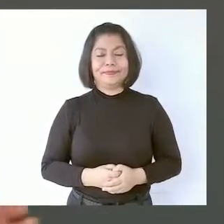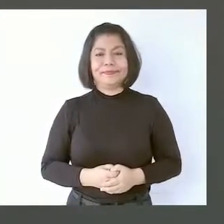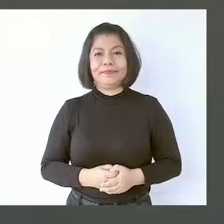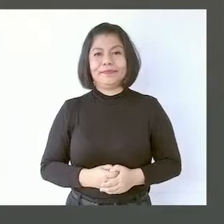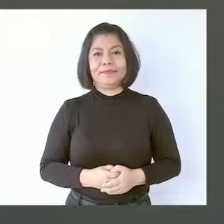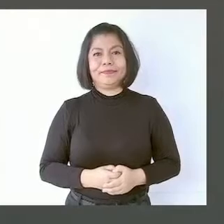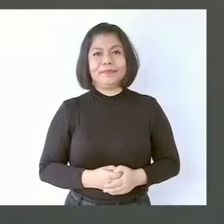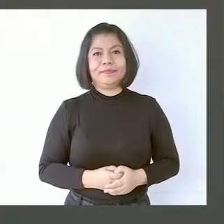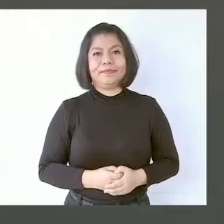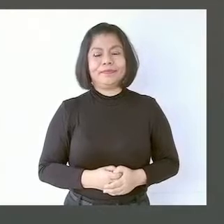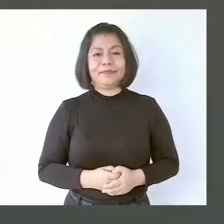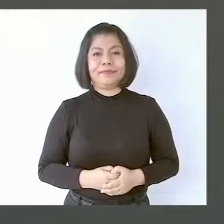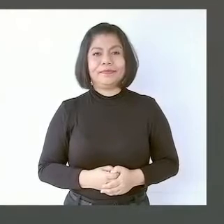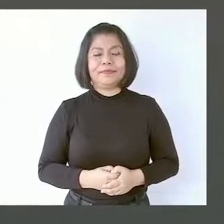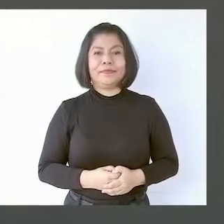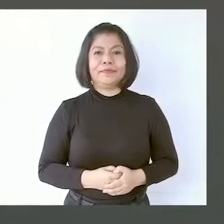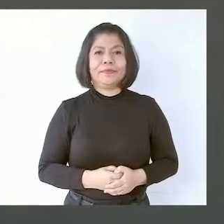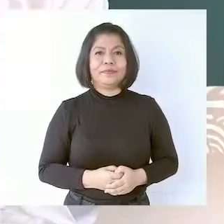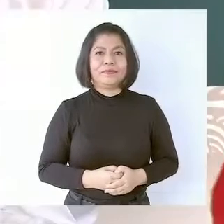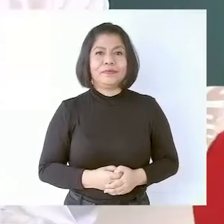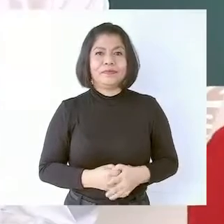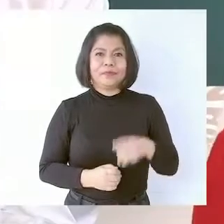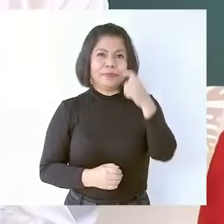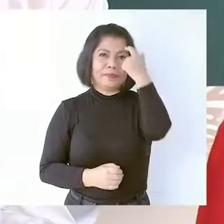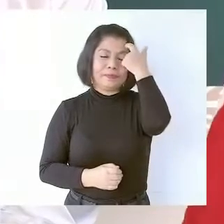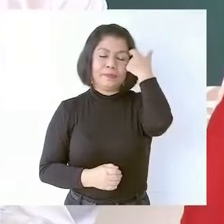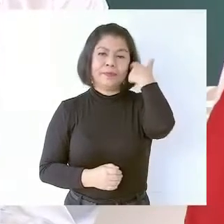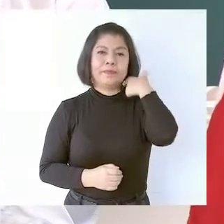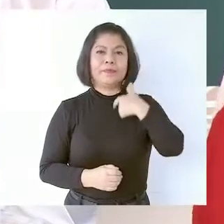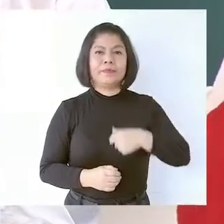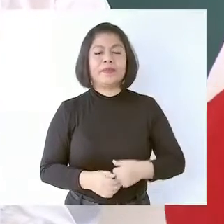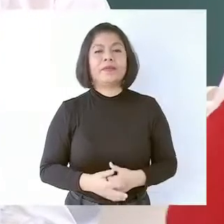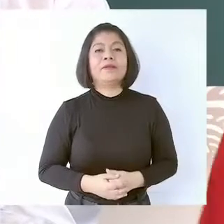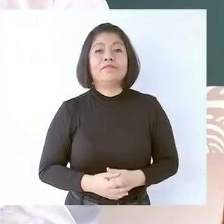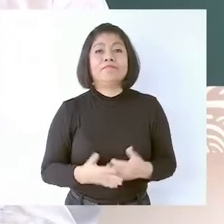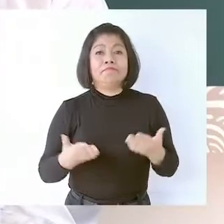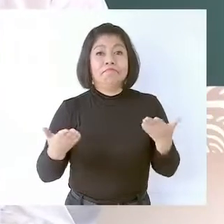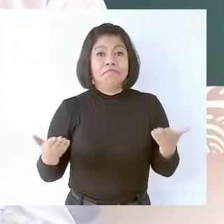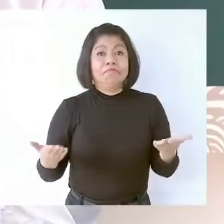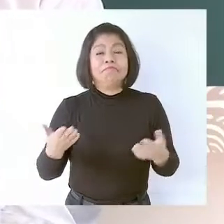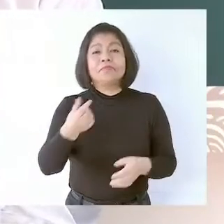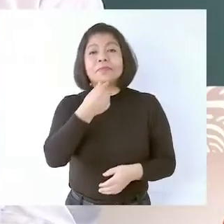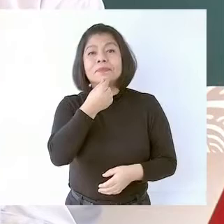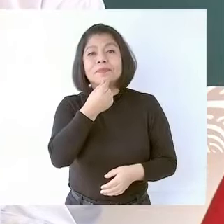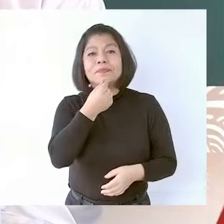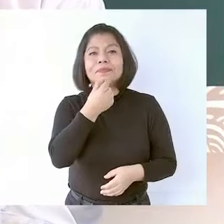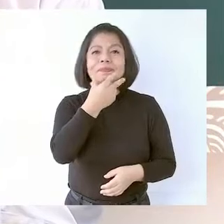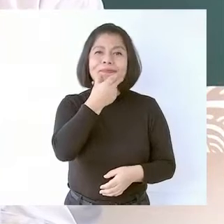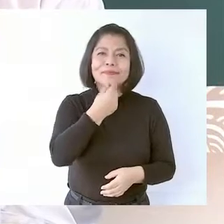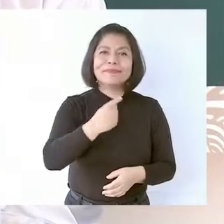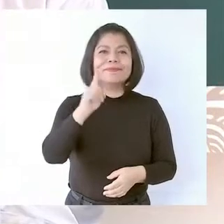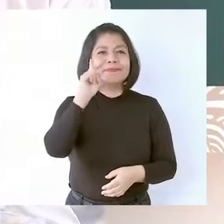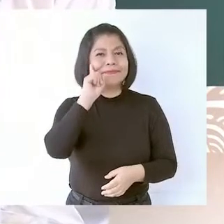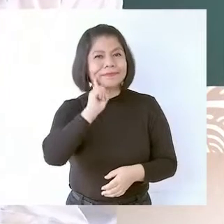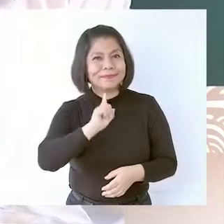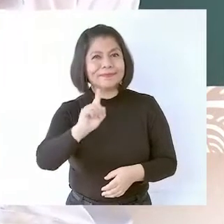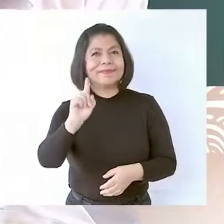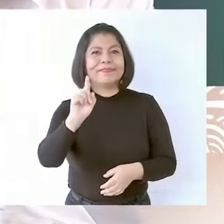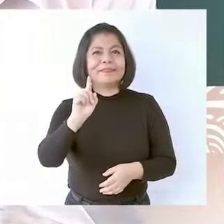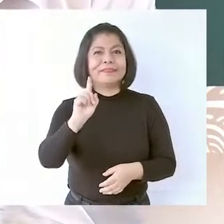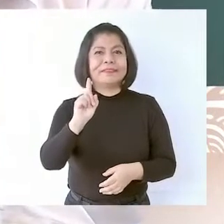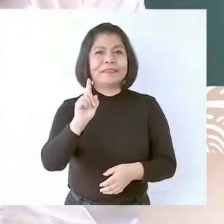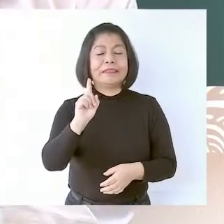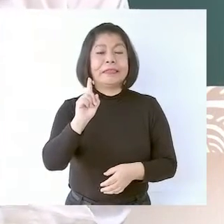pues aceptable el que los niños, las niñas, los estudiantes estén